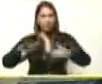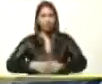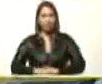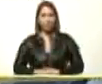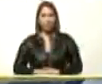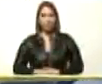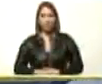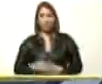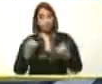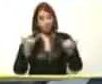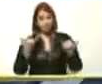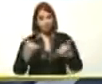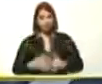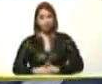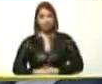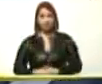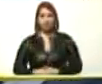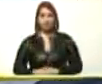Ahora,